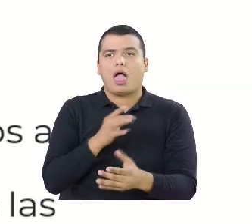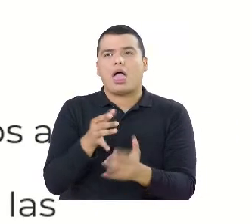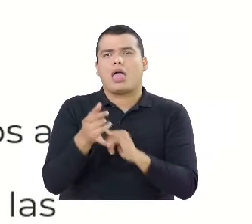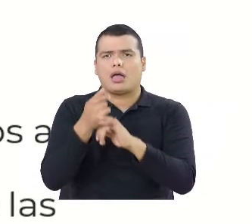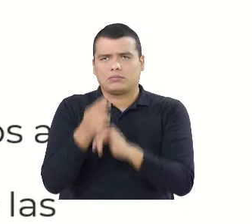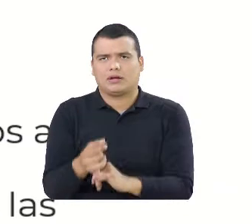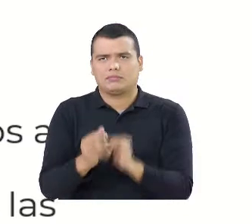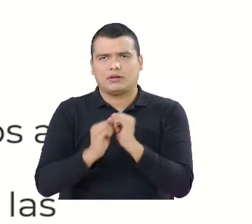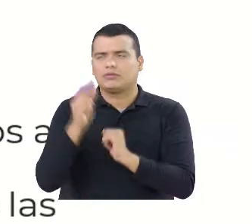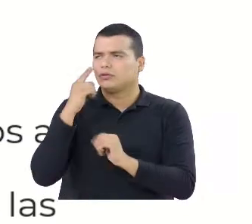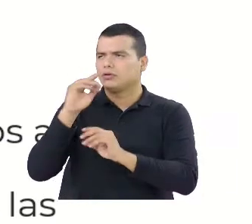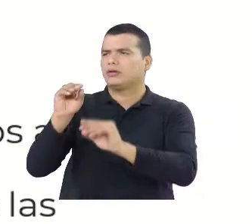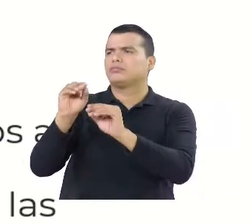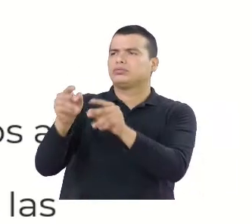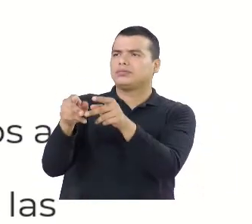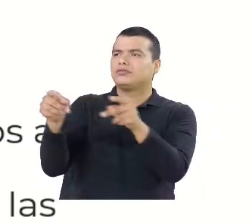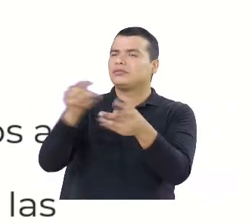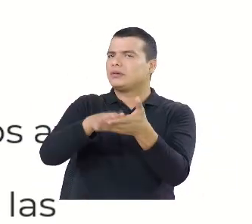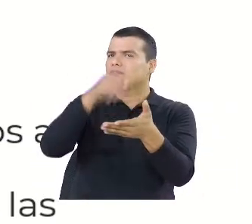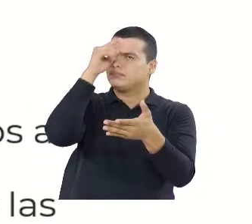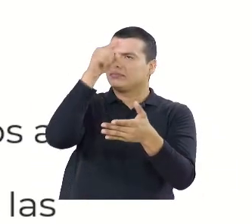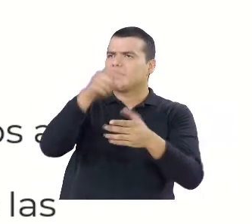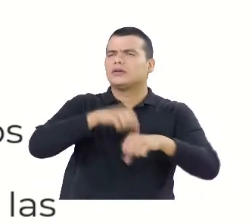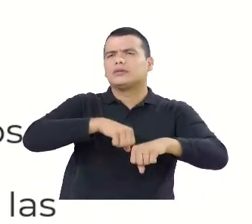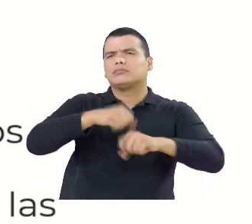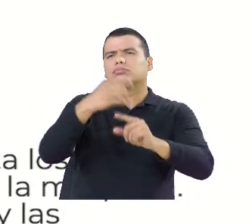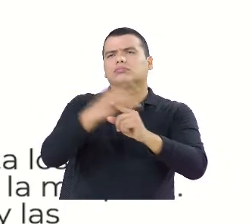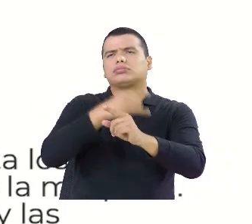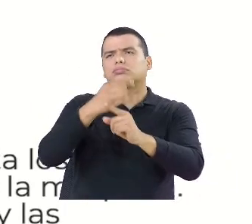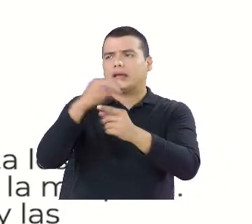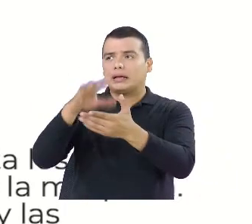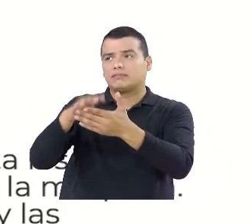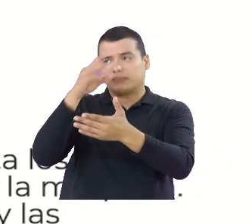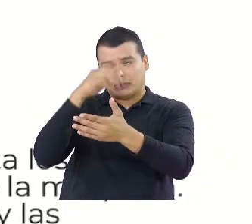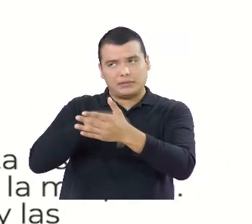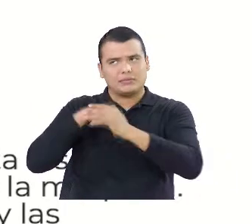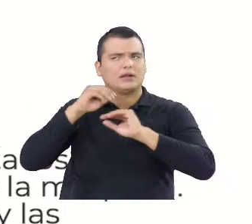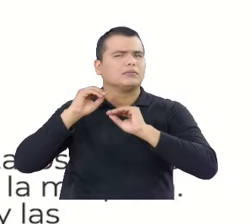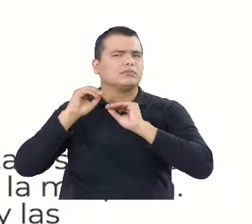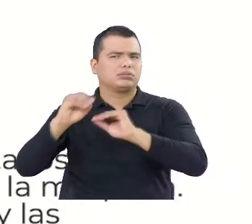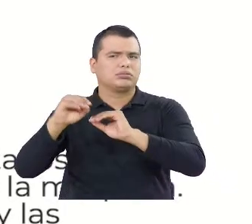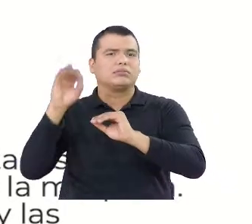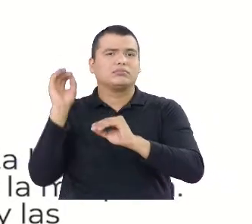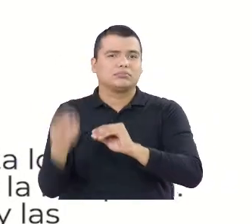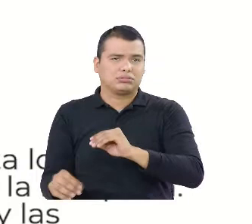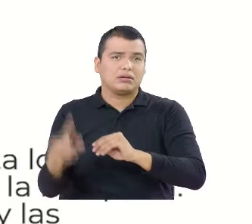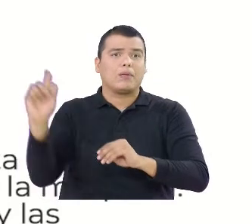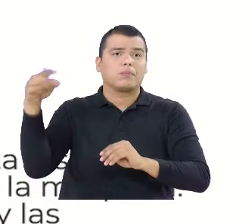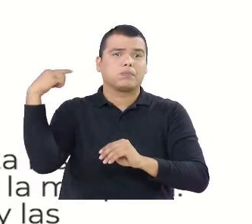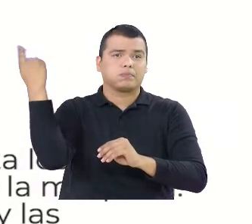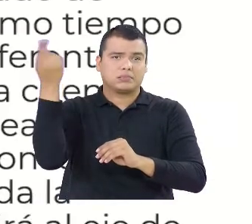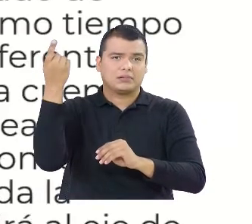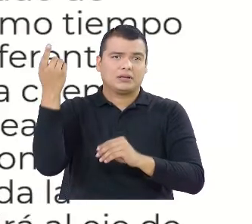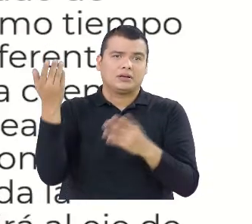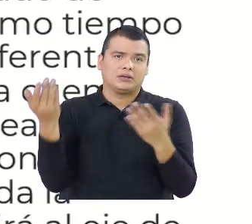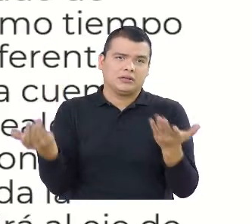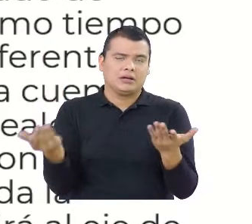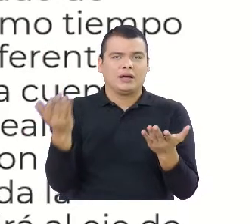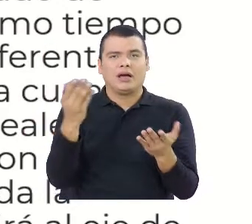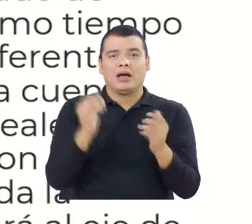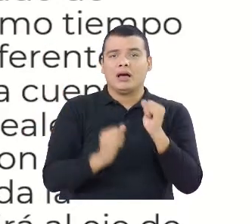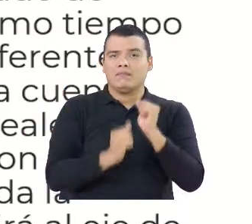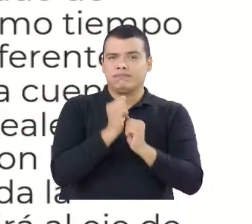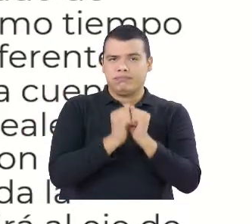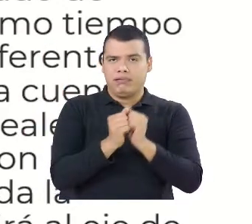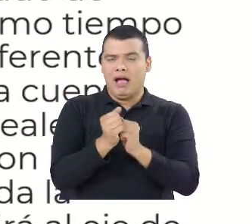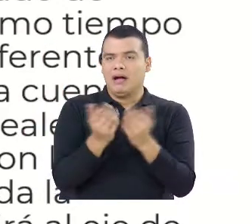que aprendan a utilizar esta tecnología, que lo vemos en las máquinas